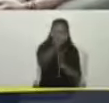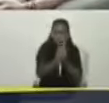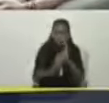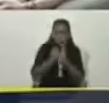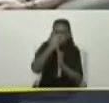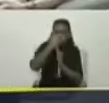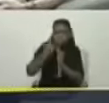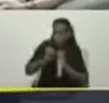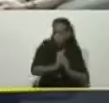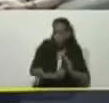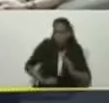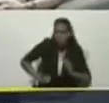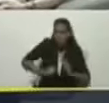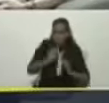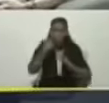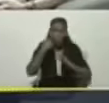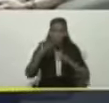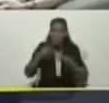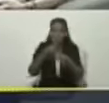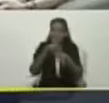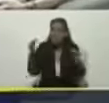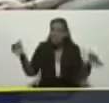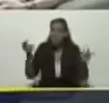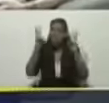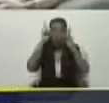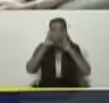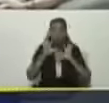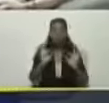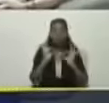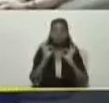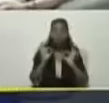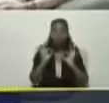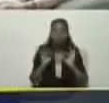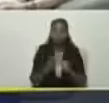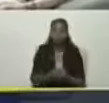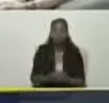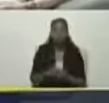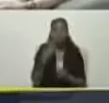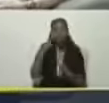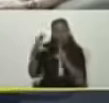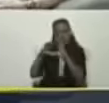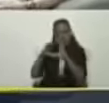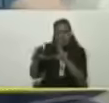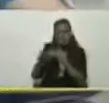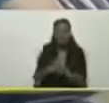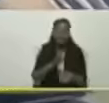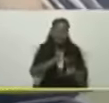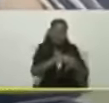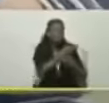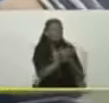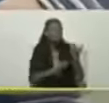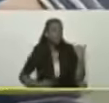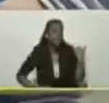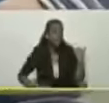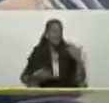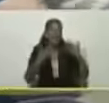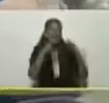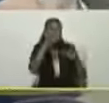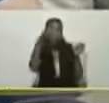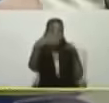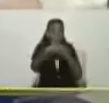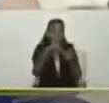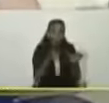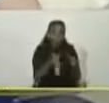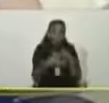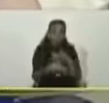han existido en Venezuela. Delcy, Magali, conversadito. Presidente, miren, estas unidades son